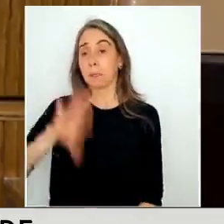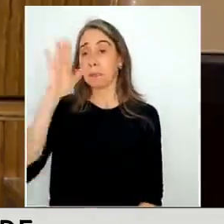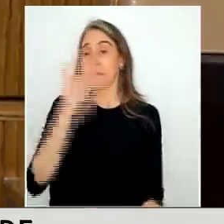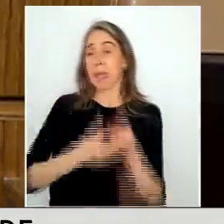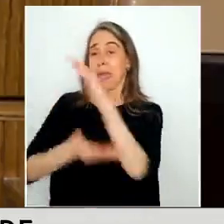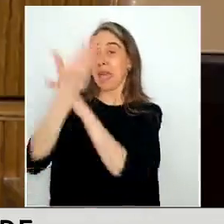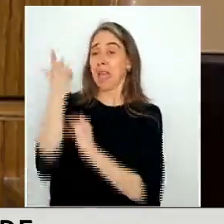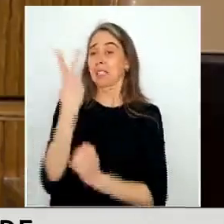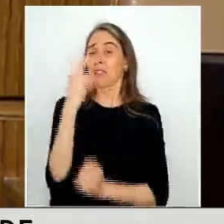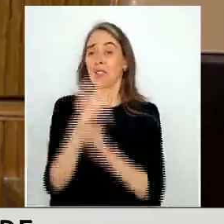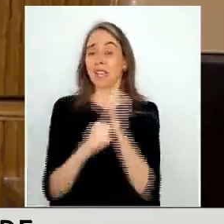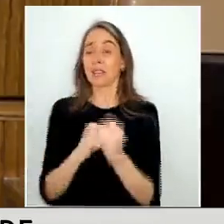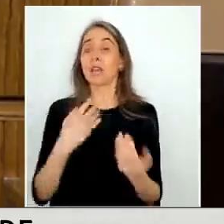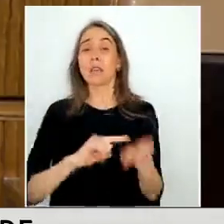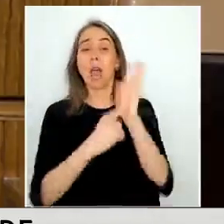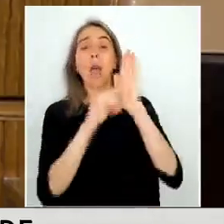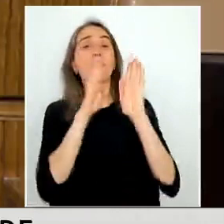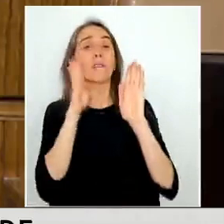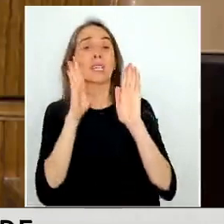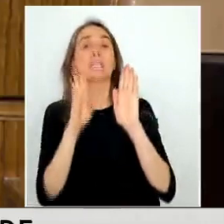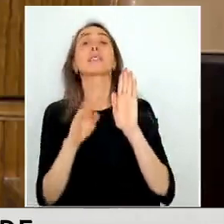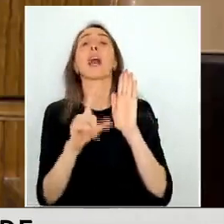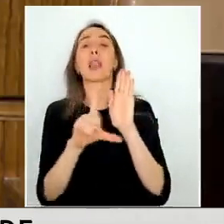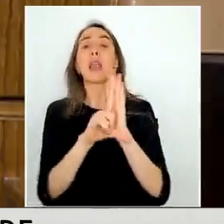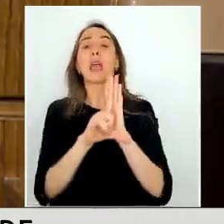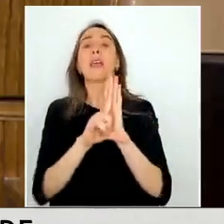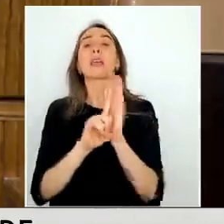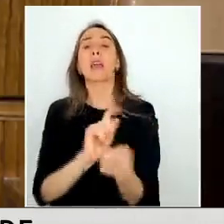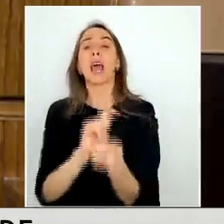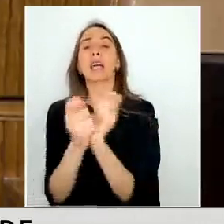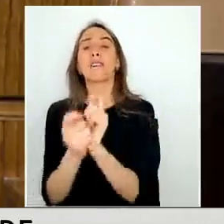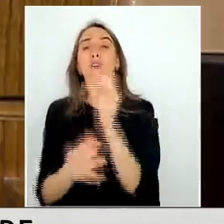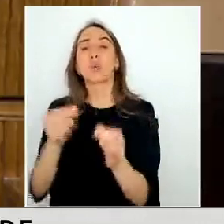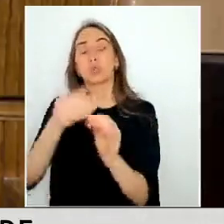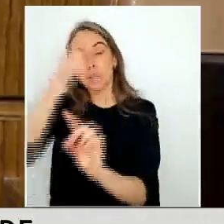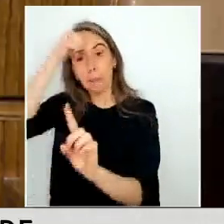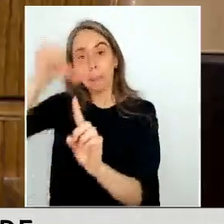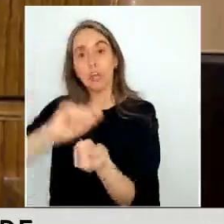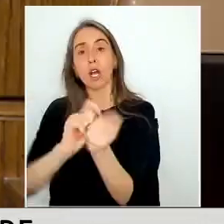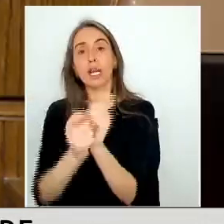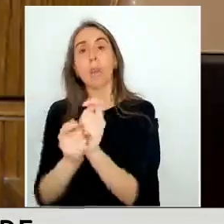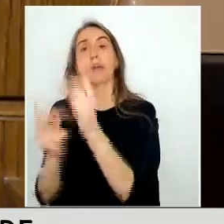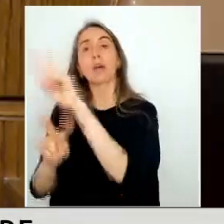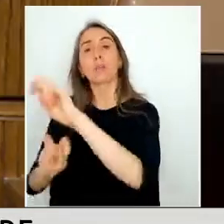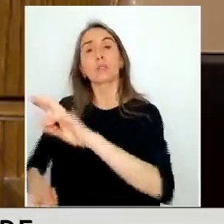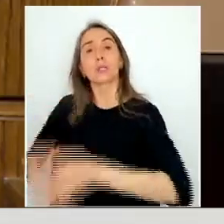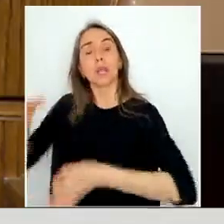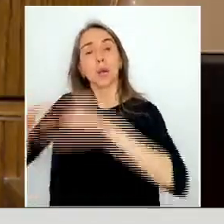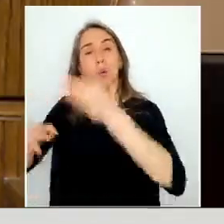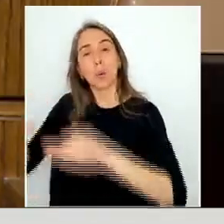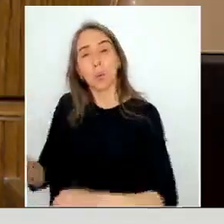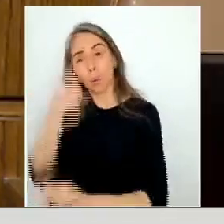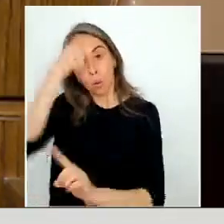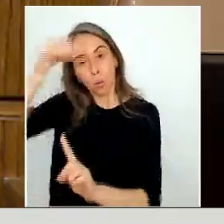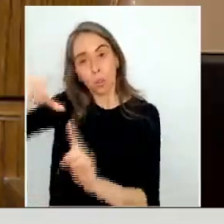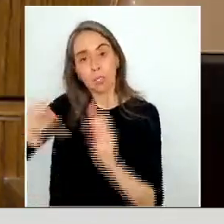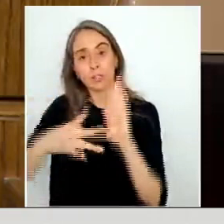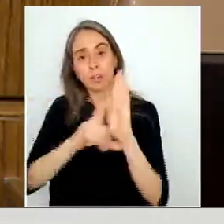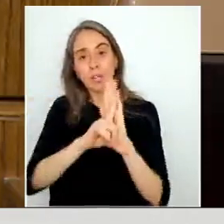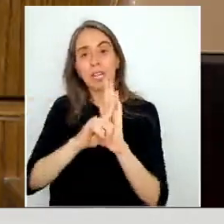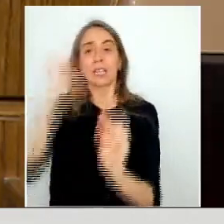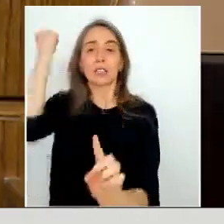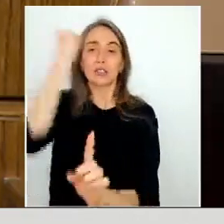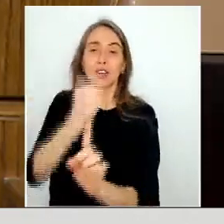vigencia en nuestro país la reforma procesal penal que alteró el sistema de persecución y enjuiciamiento de los delitos y crímenes que ocurren